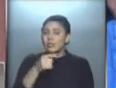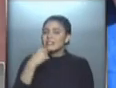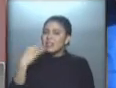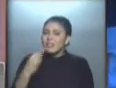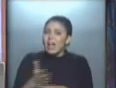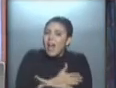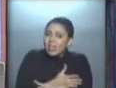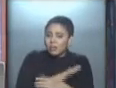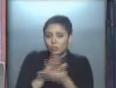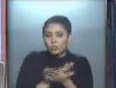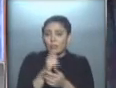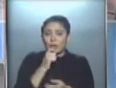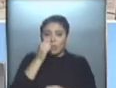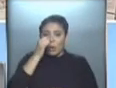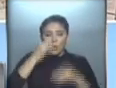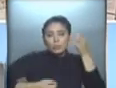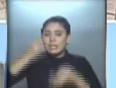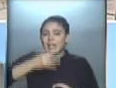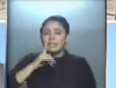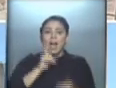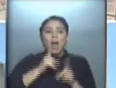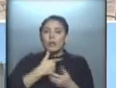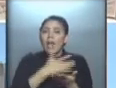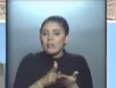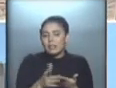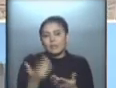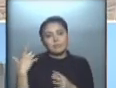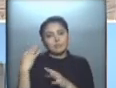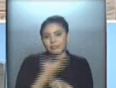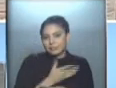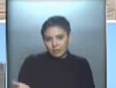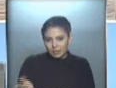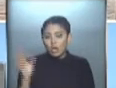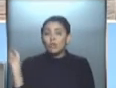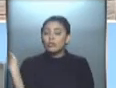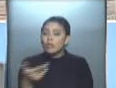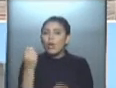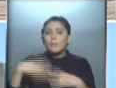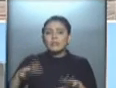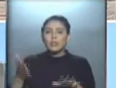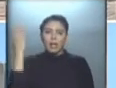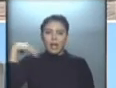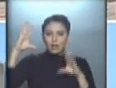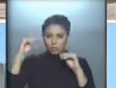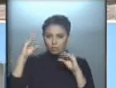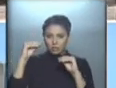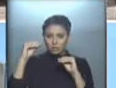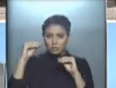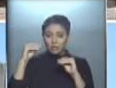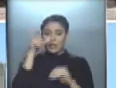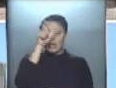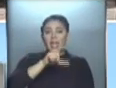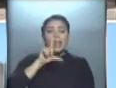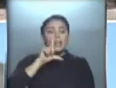intervenido antes que es la justicia a alguien para prevenir no llegaron finalmente todo esto ocurrió a partir de las horas de la noche de ayer cuando